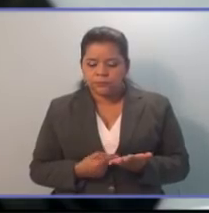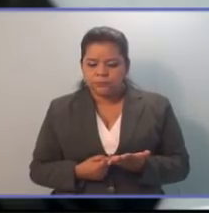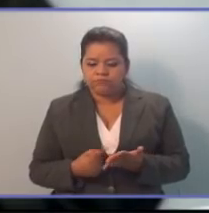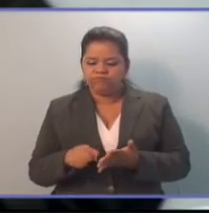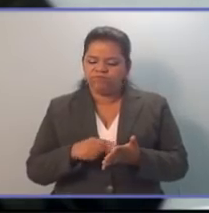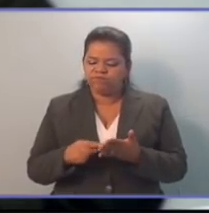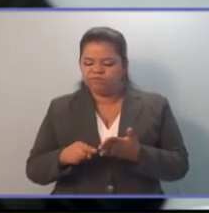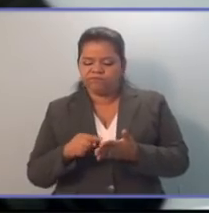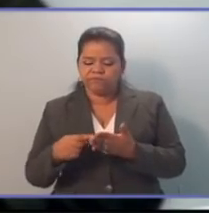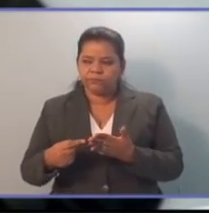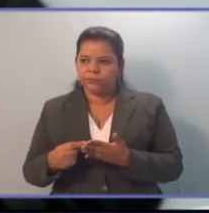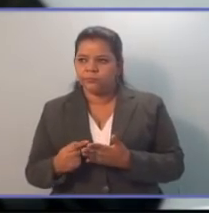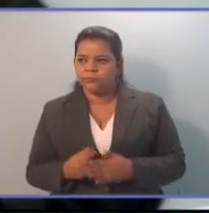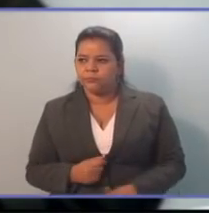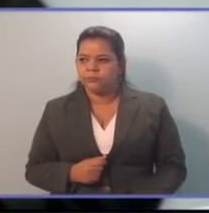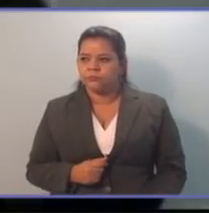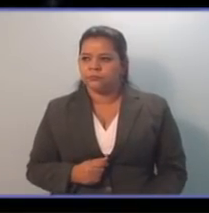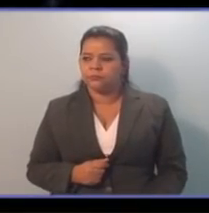críticas.